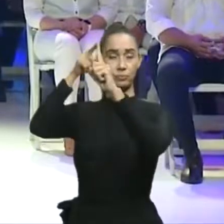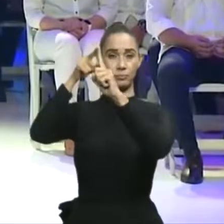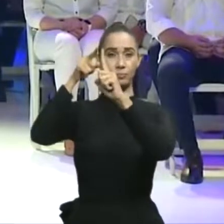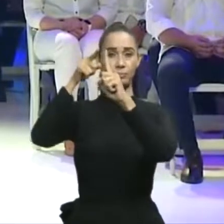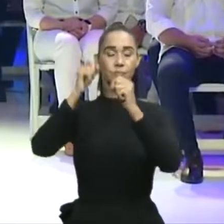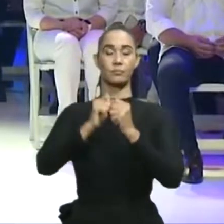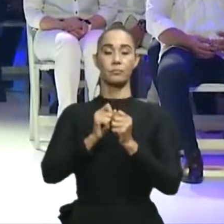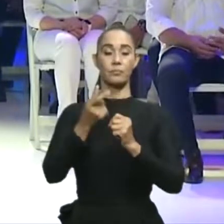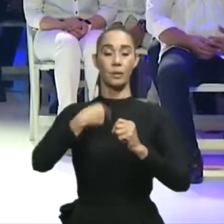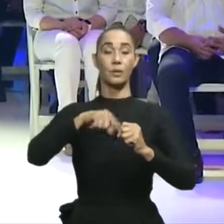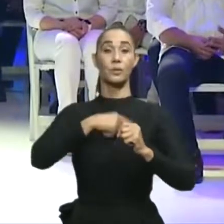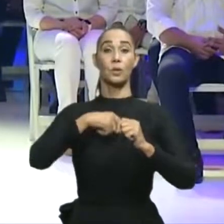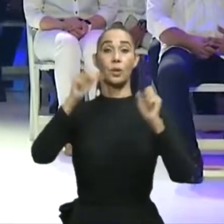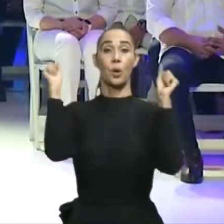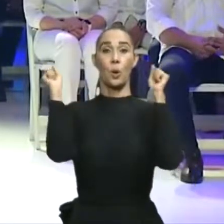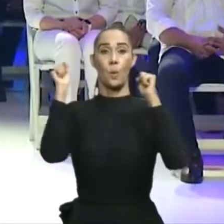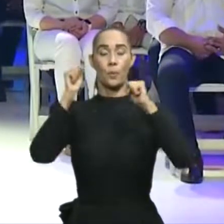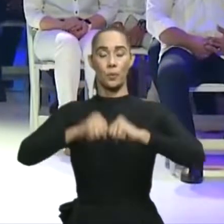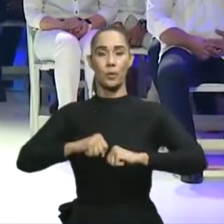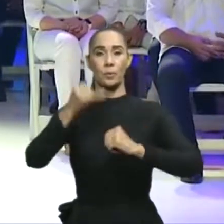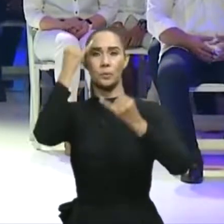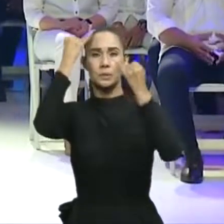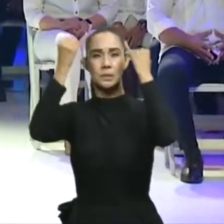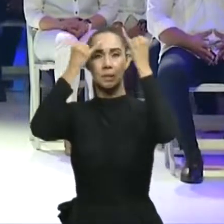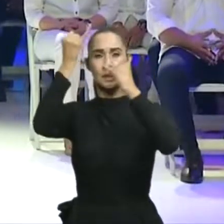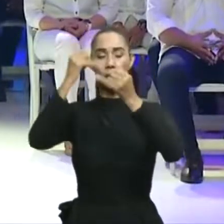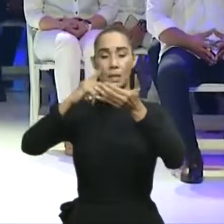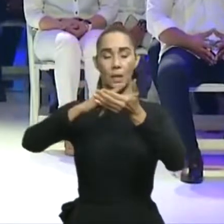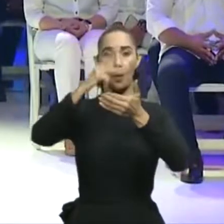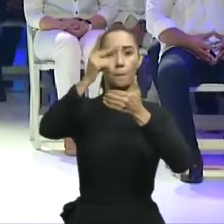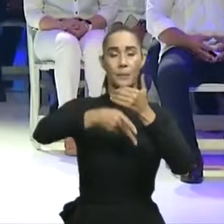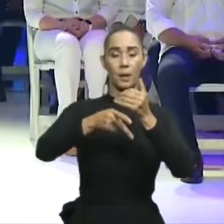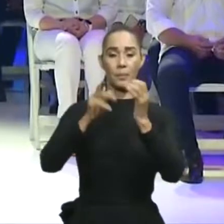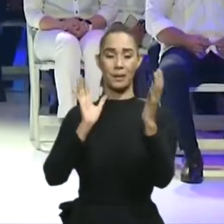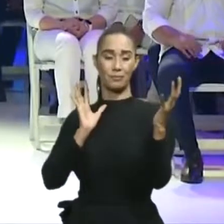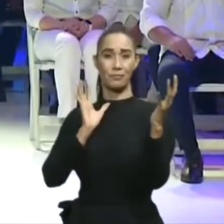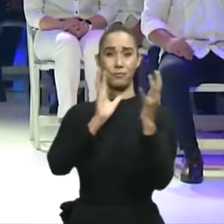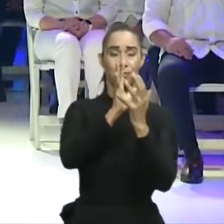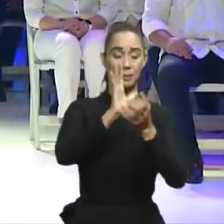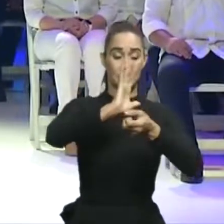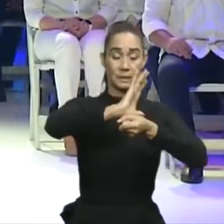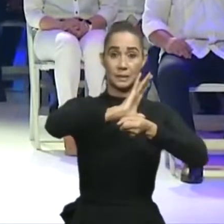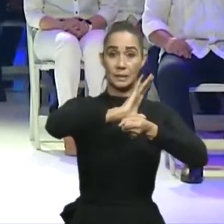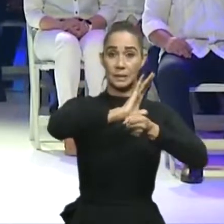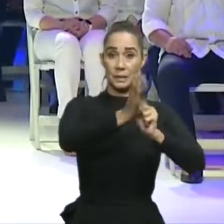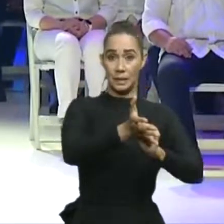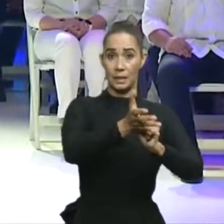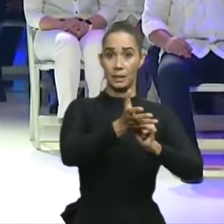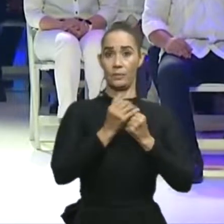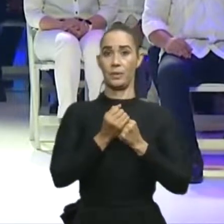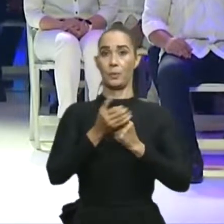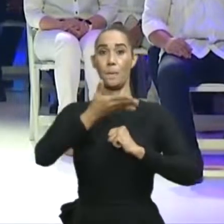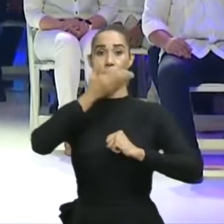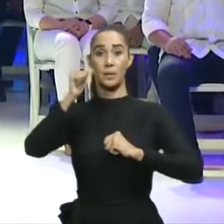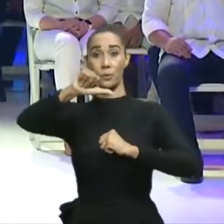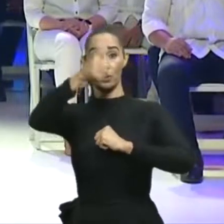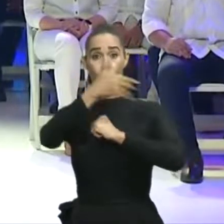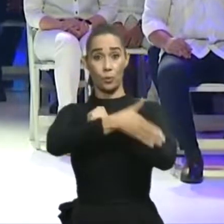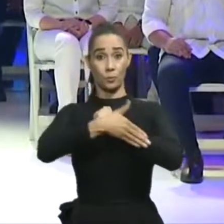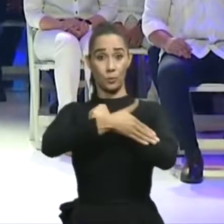pudimos desplegar el mayor plan de prevención y ataque contra el virus que ningún país de latinoamérica pudo trazar y